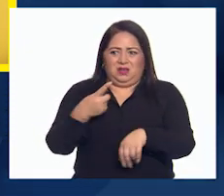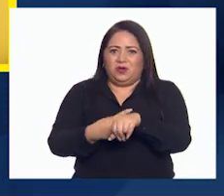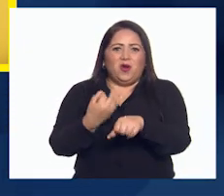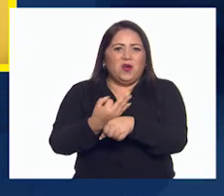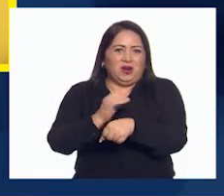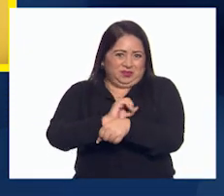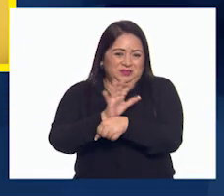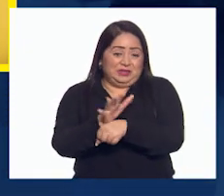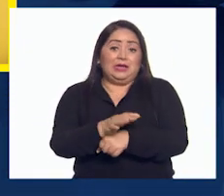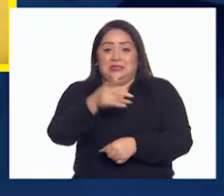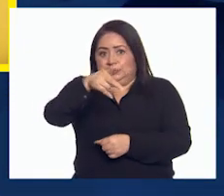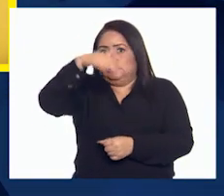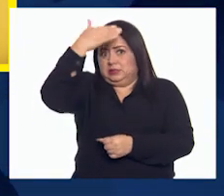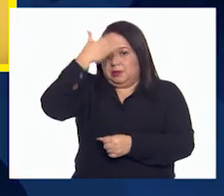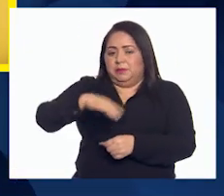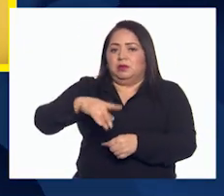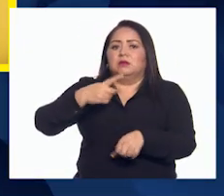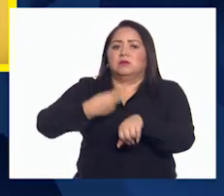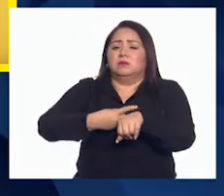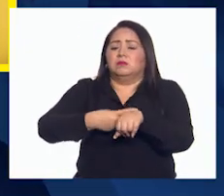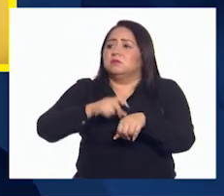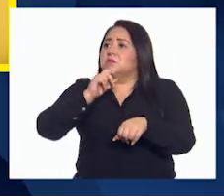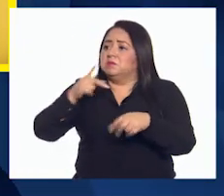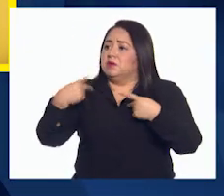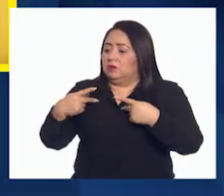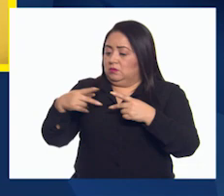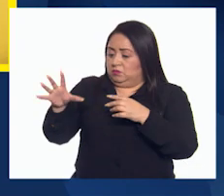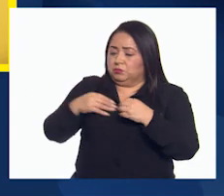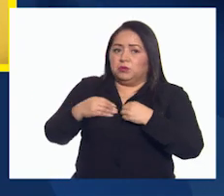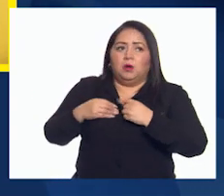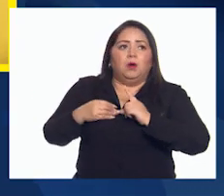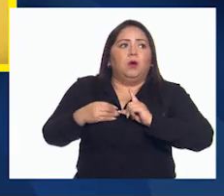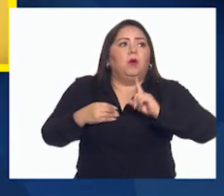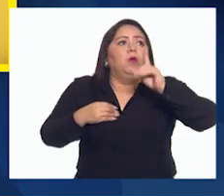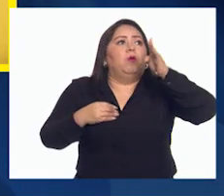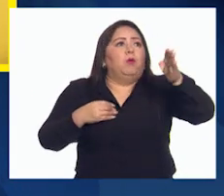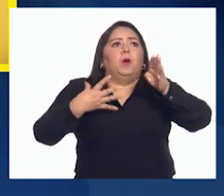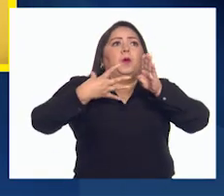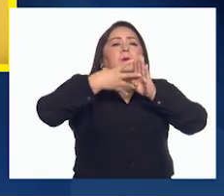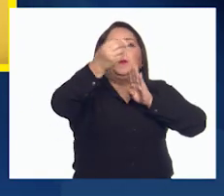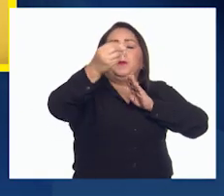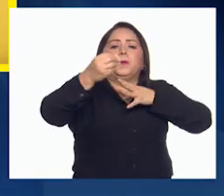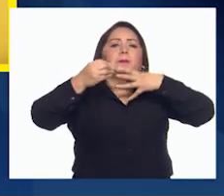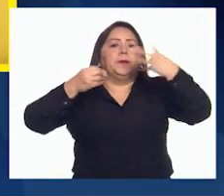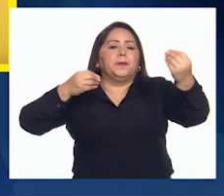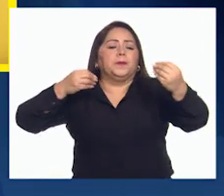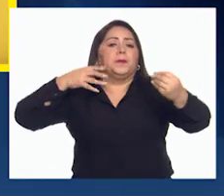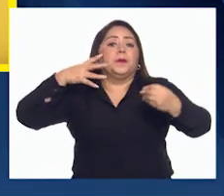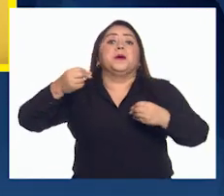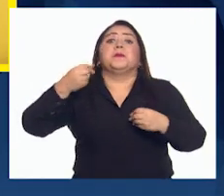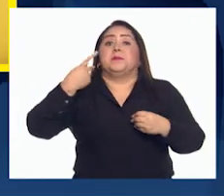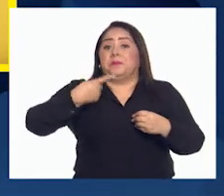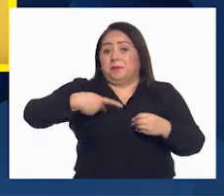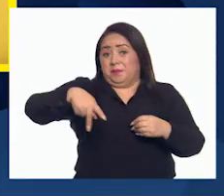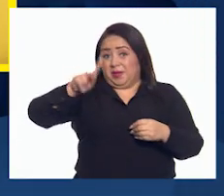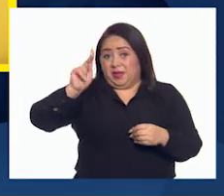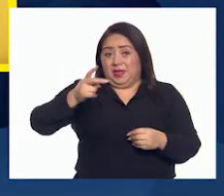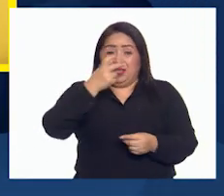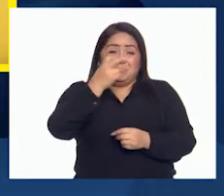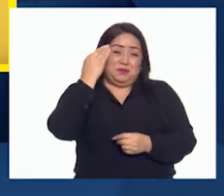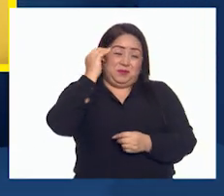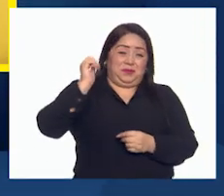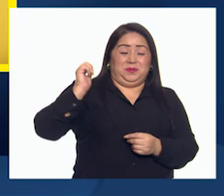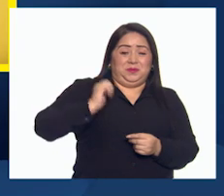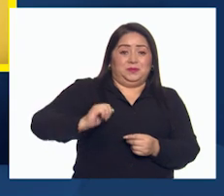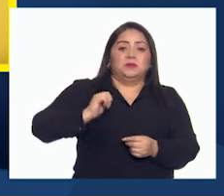pandemia, sabemos que las enfermedades viajan junto con las personas que se trasladan de un lugar a otro. Pero la diferencia es que en ese